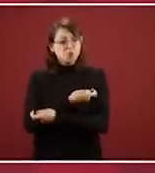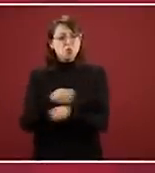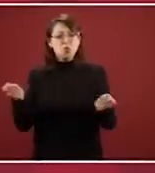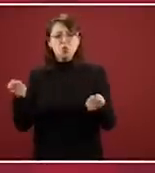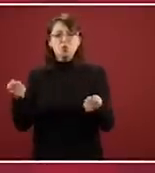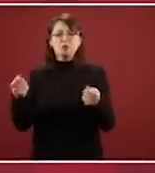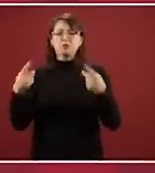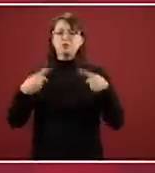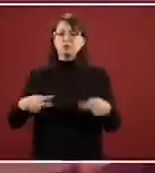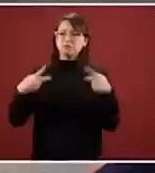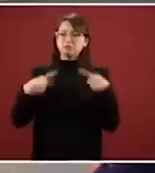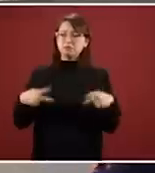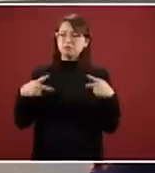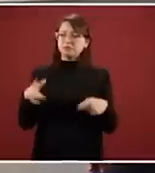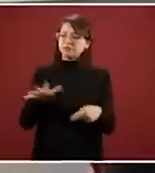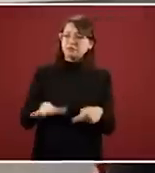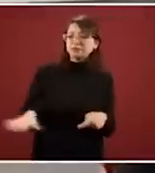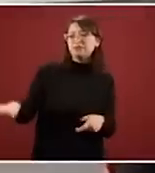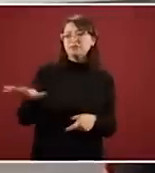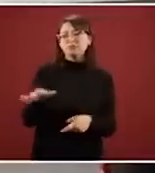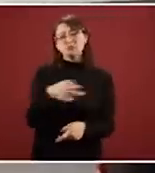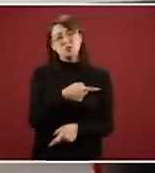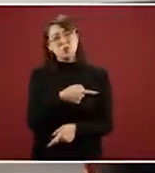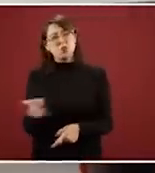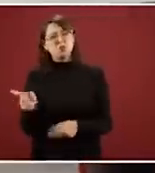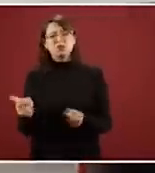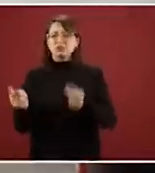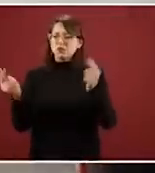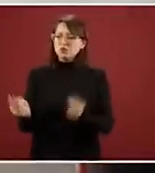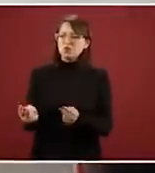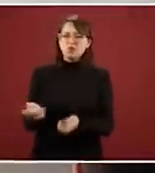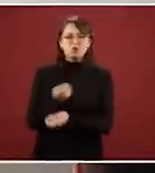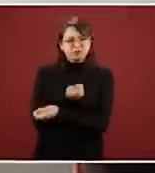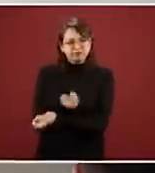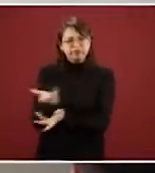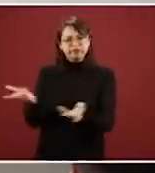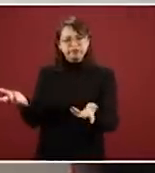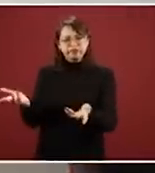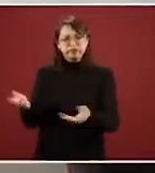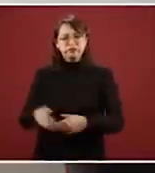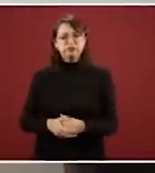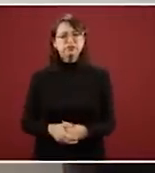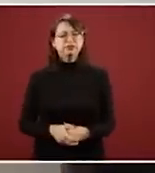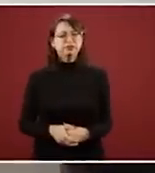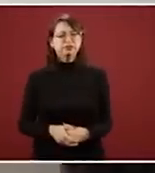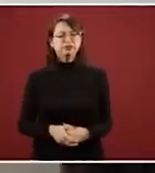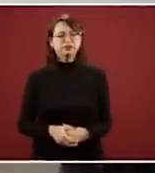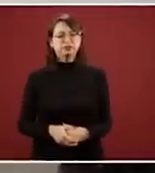al beneficio de la gente más pobre, más necesitada de nuestro país.